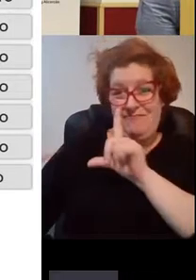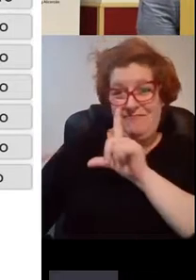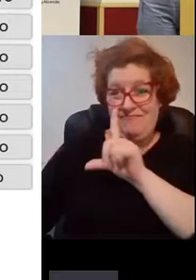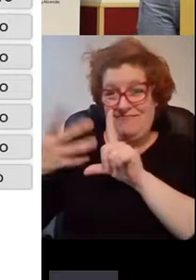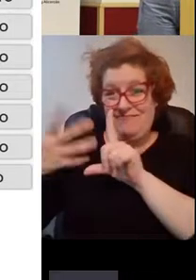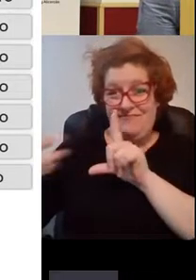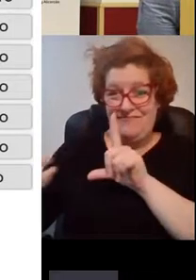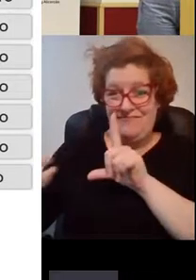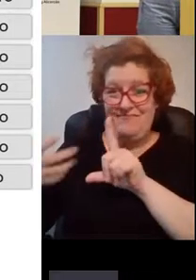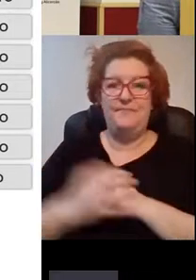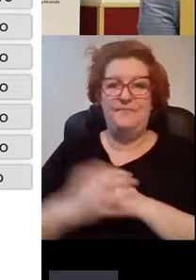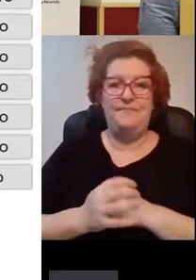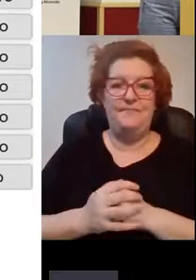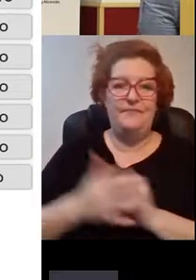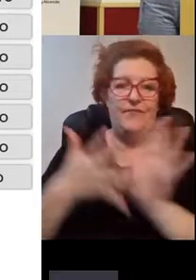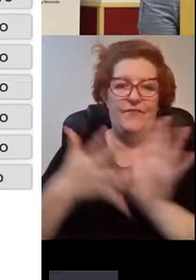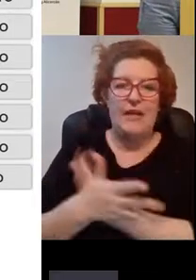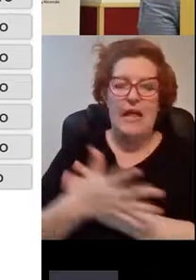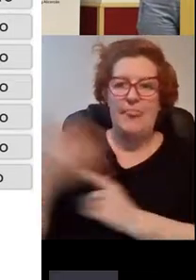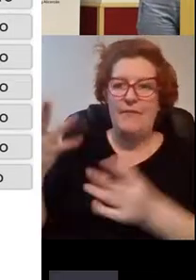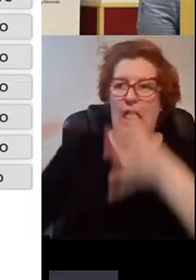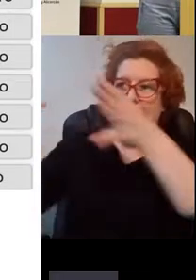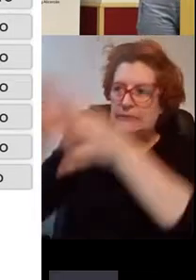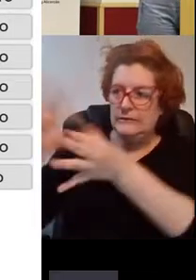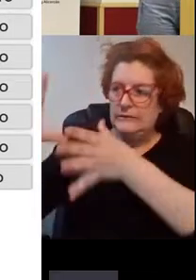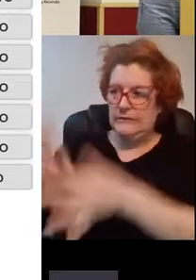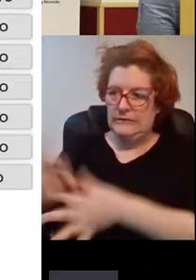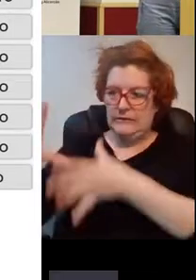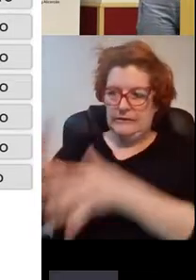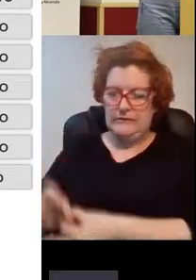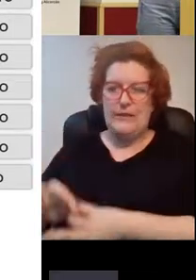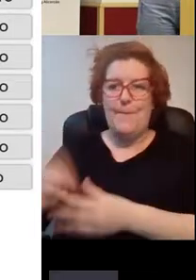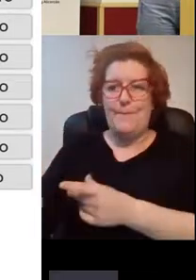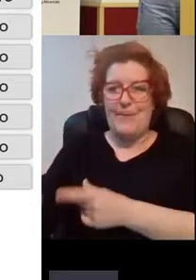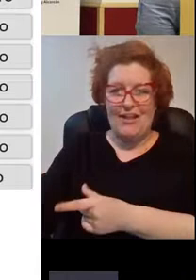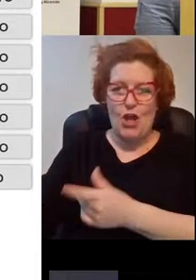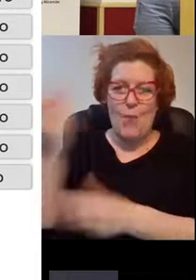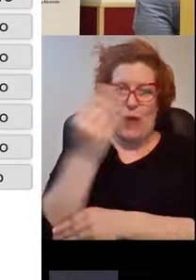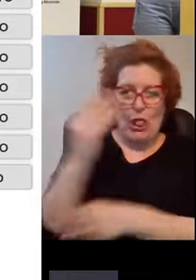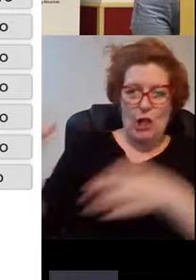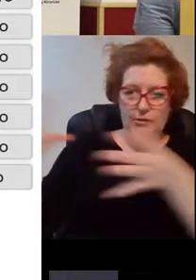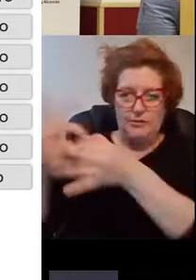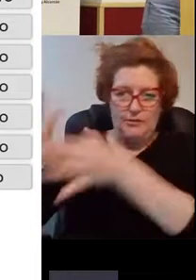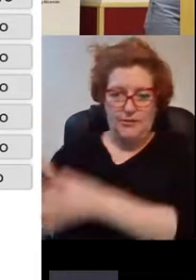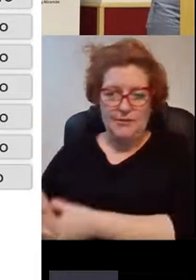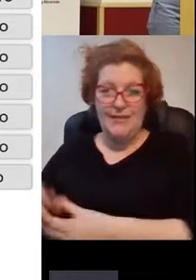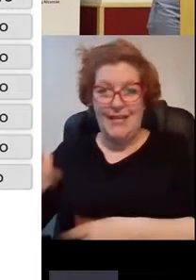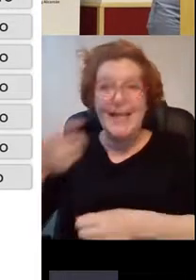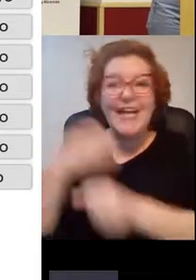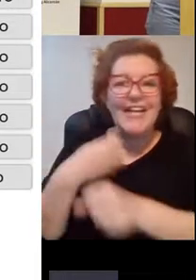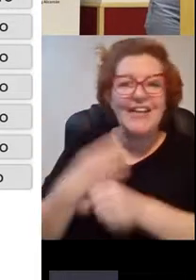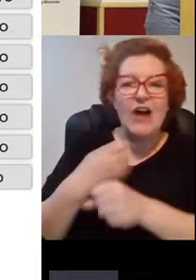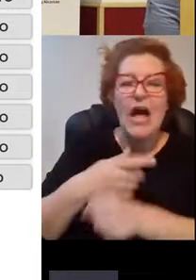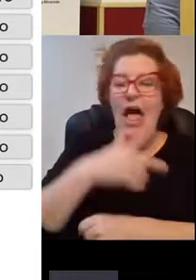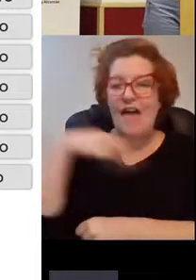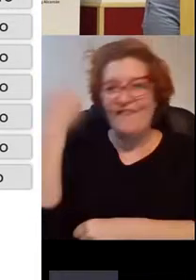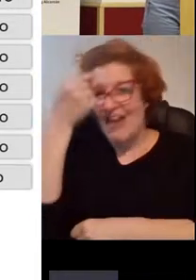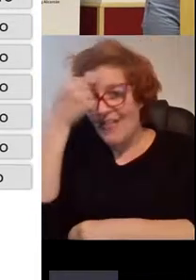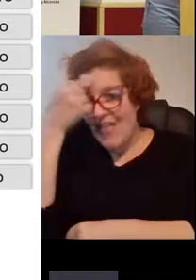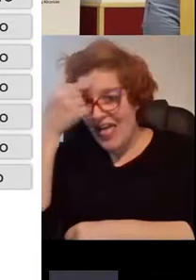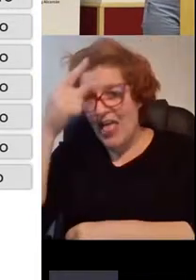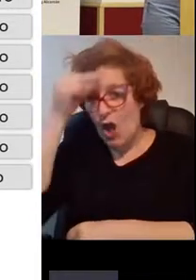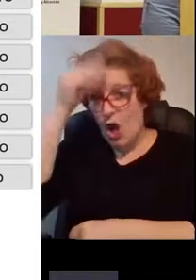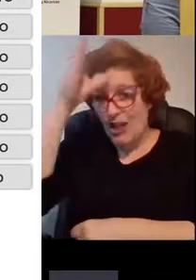drag and drop, donde tenían que asociar un precio a un producto, estamos trabajando lo que son habilidades cognitivas de nivel